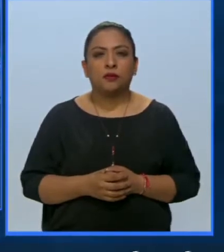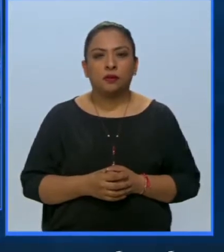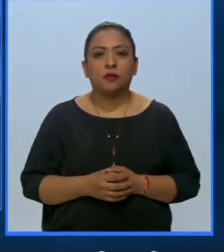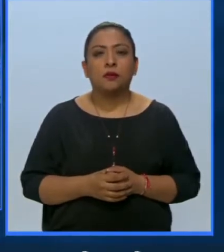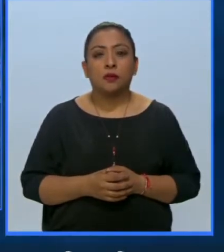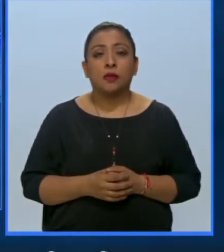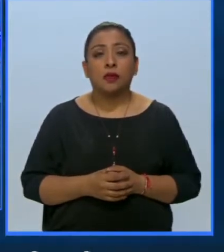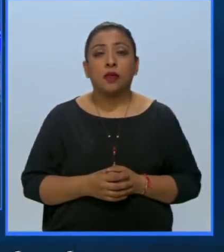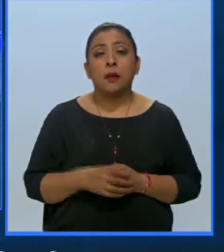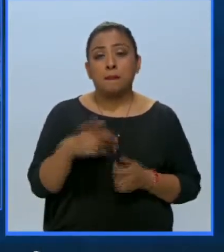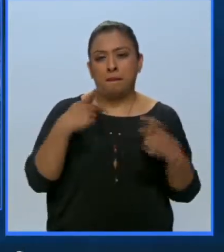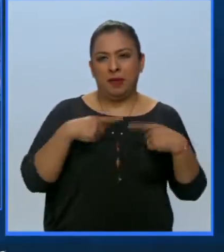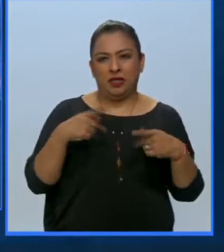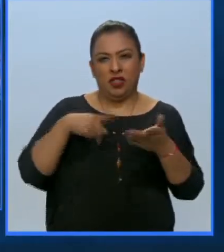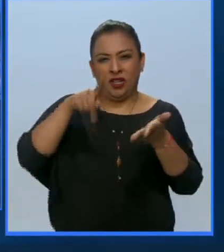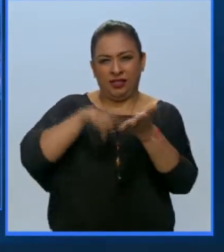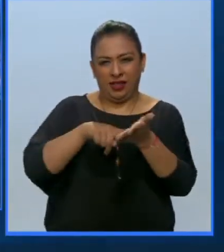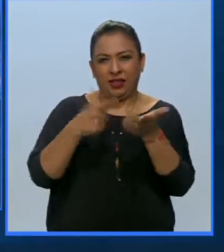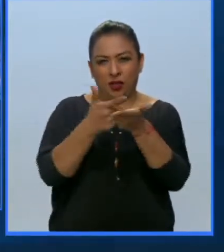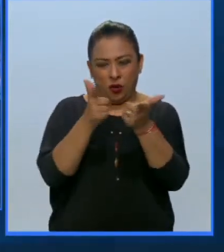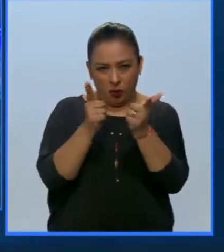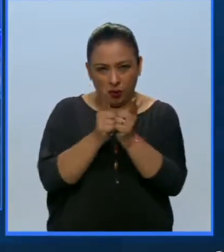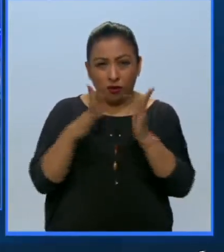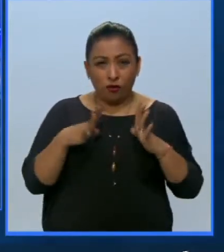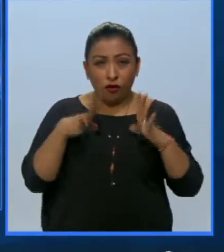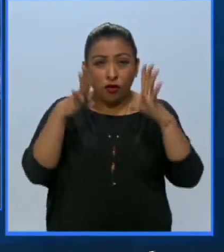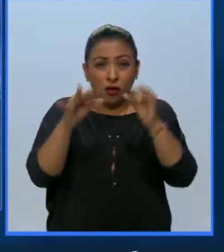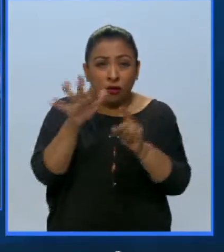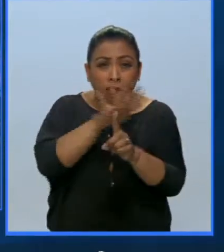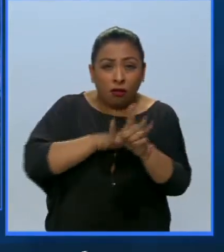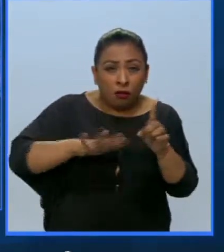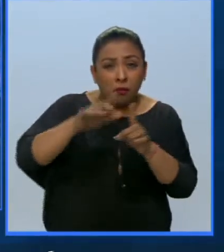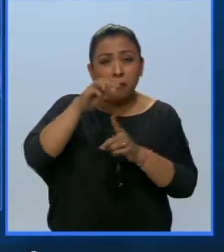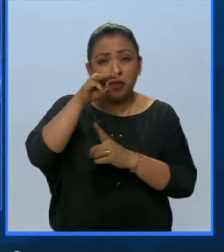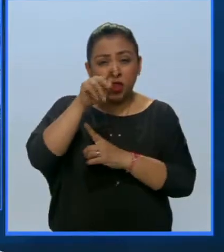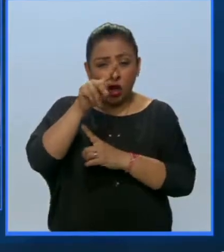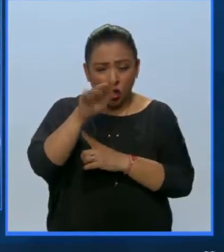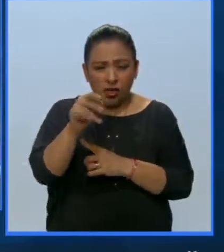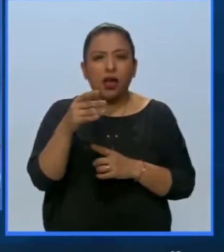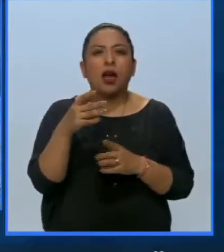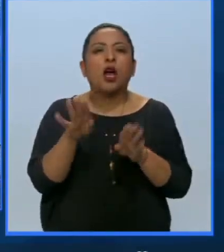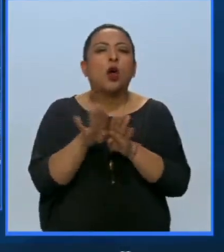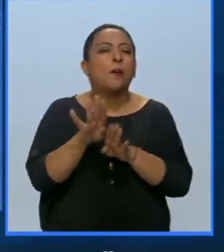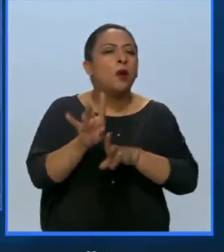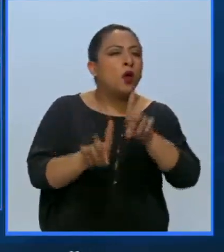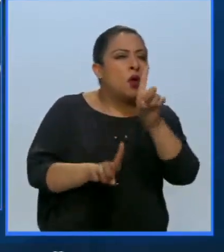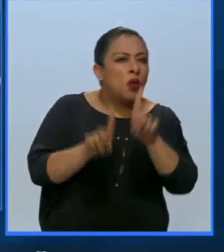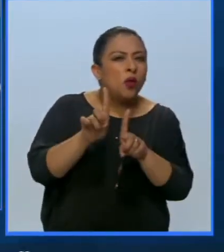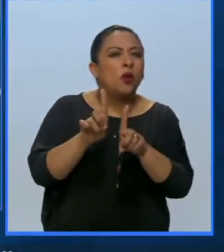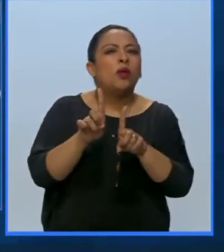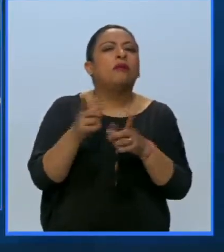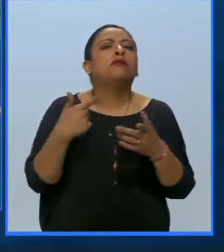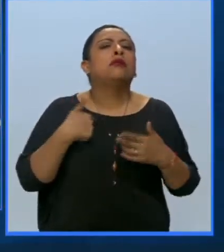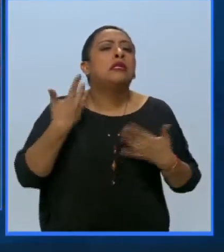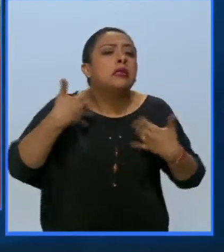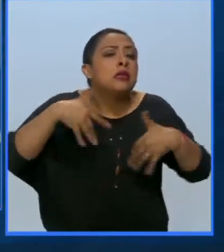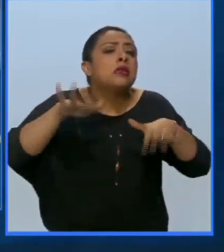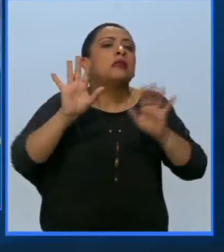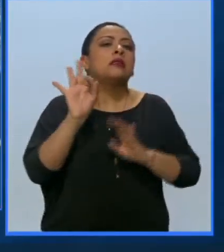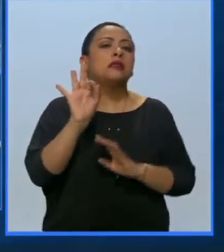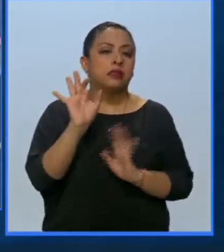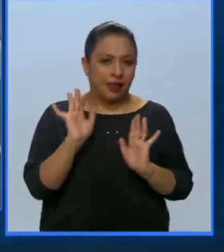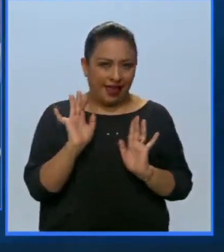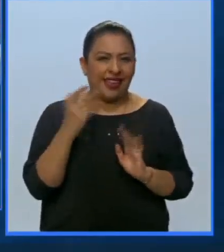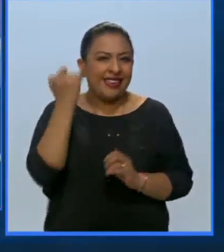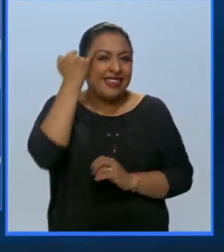Los integrantes de esta agrupación la fundaron en torno a una mitología, una especulación, un ¿qué hubiera sido si?